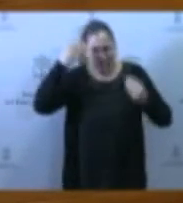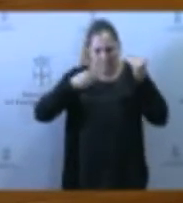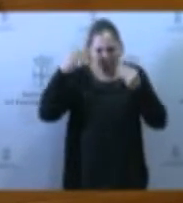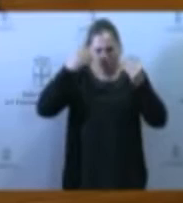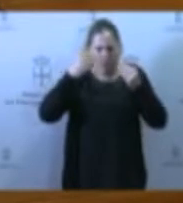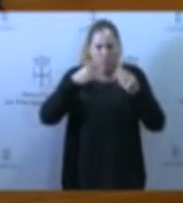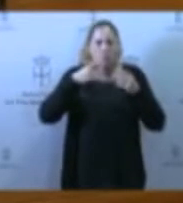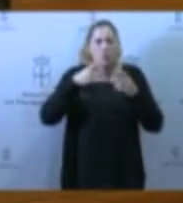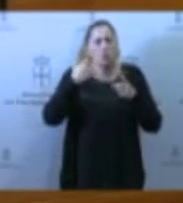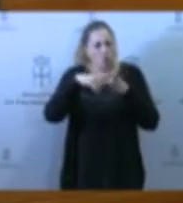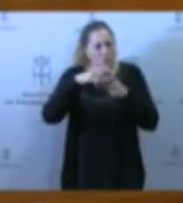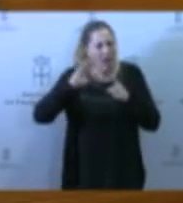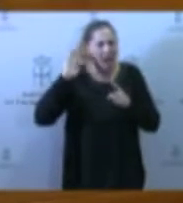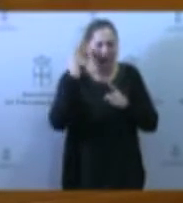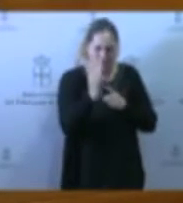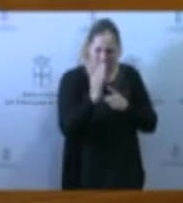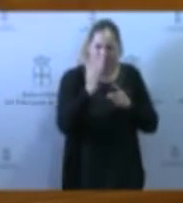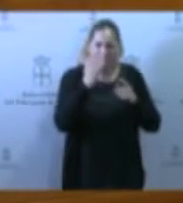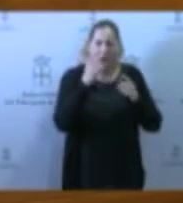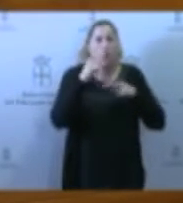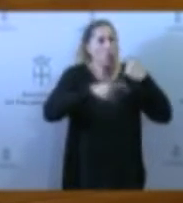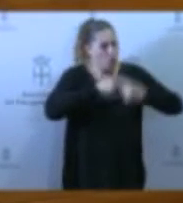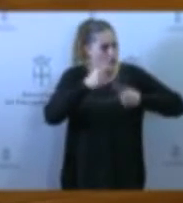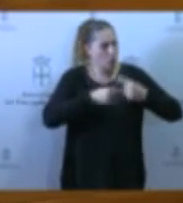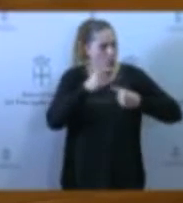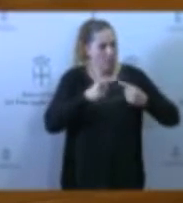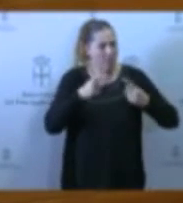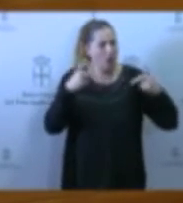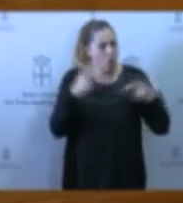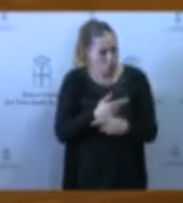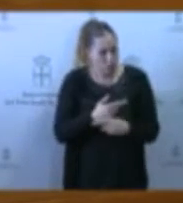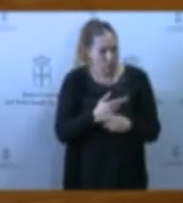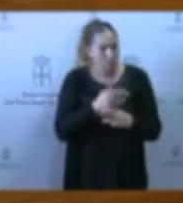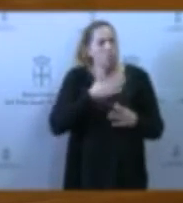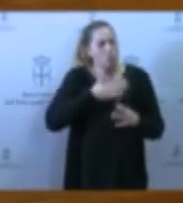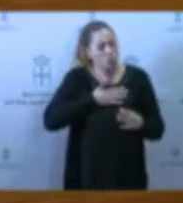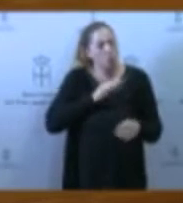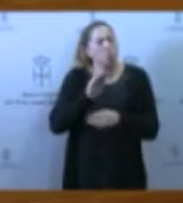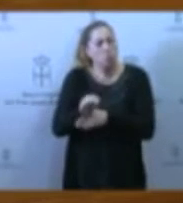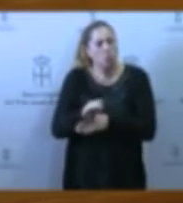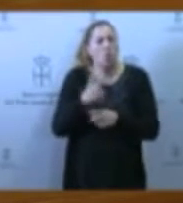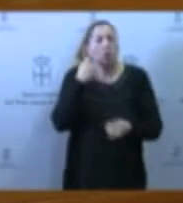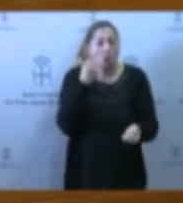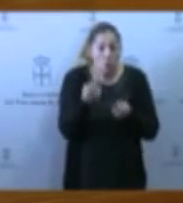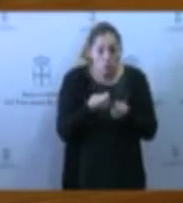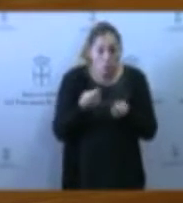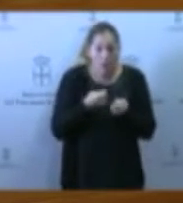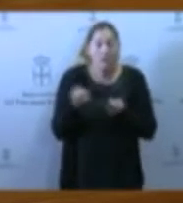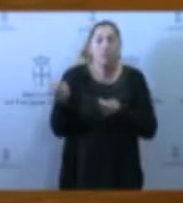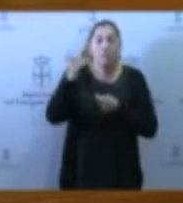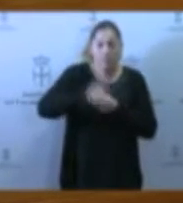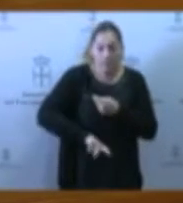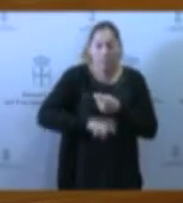los perjuicios que hayan sufrido como consecuencia de estas interrupciones. controlaremos que efectivamente